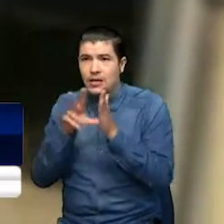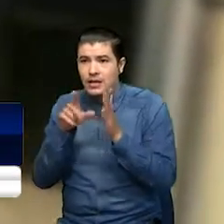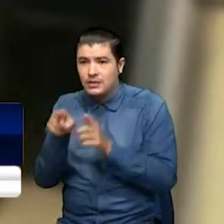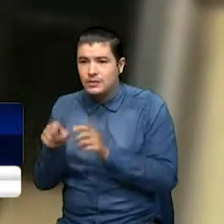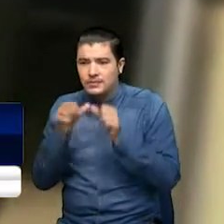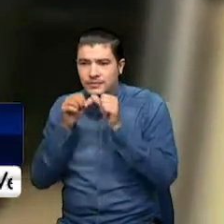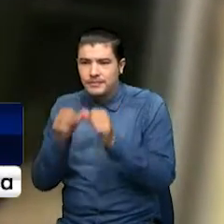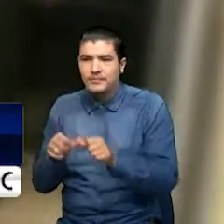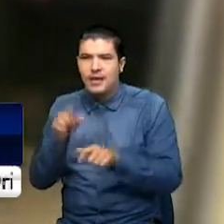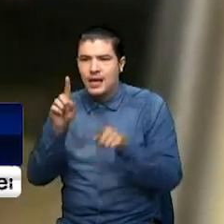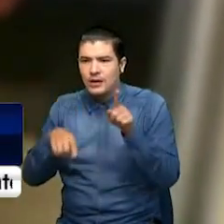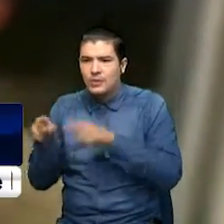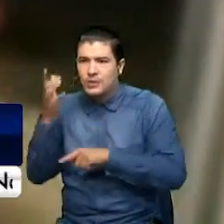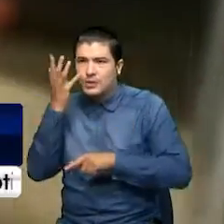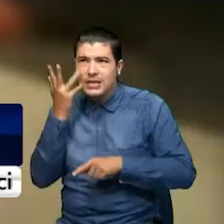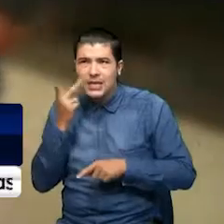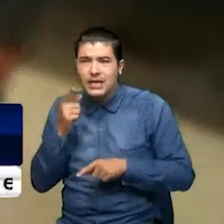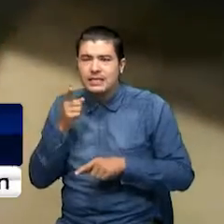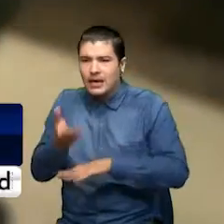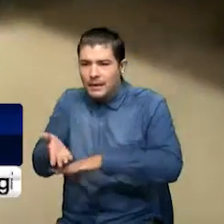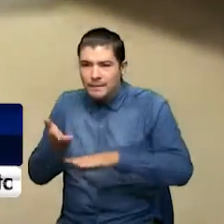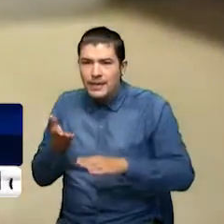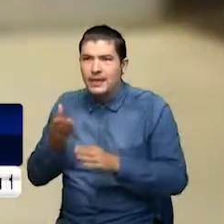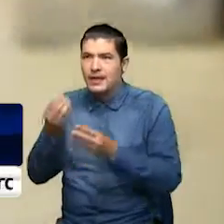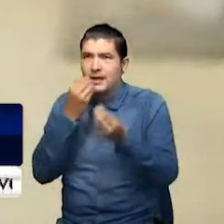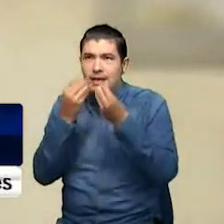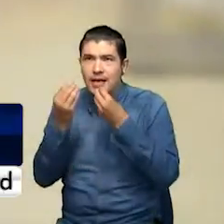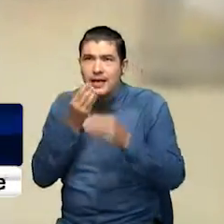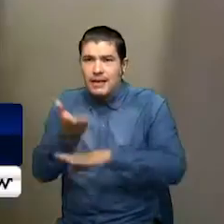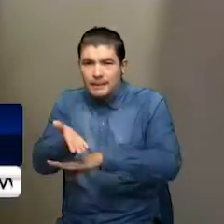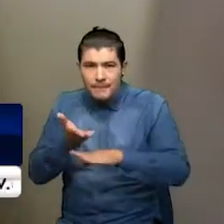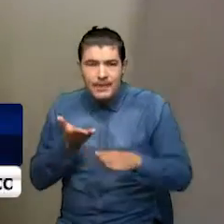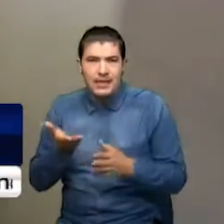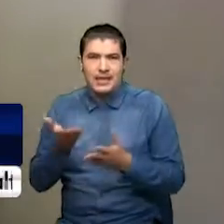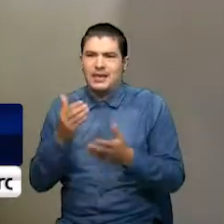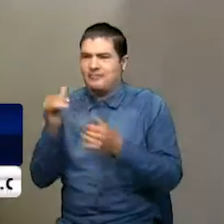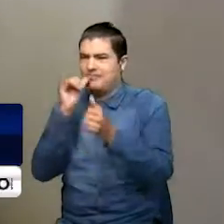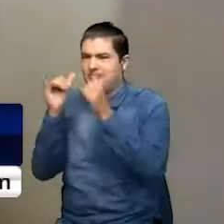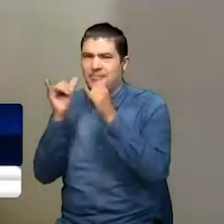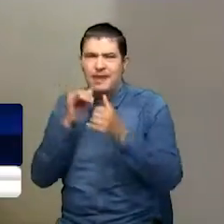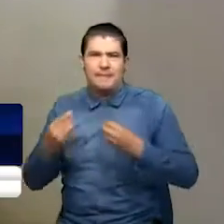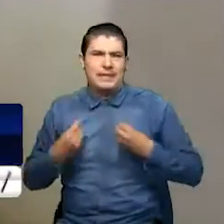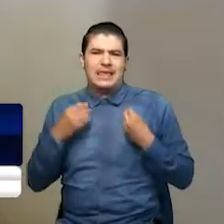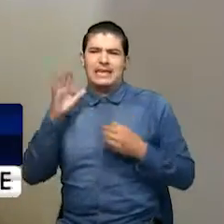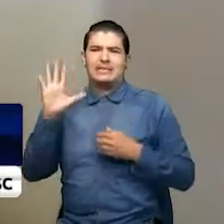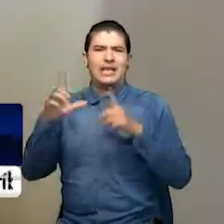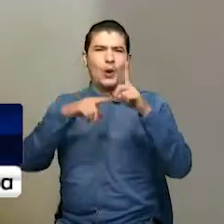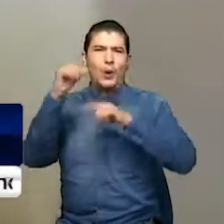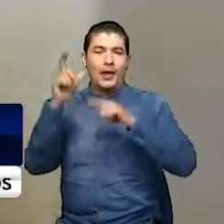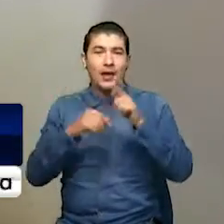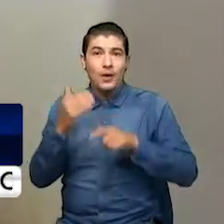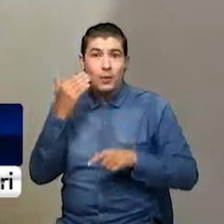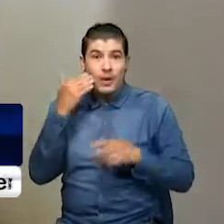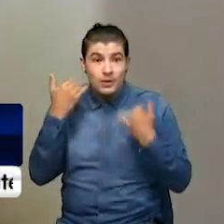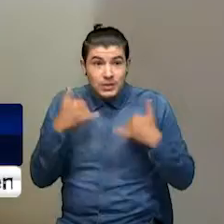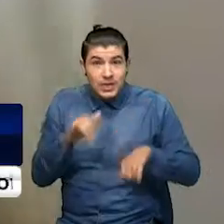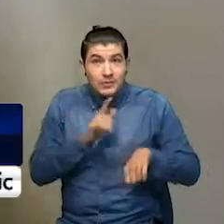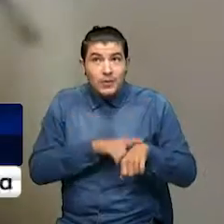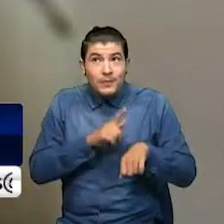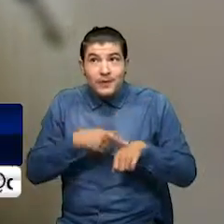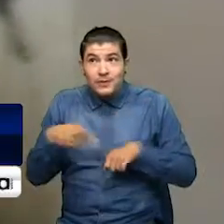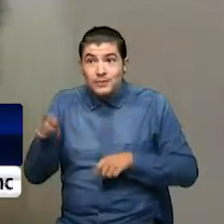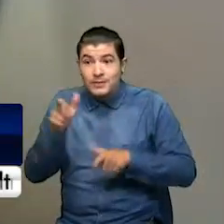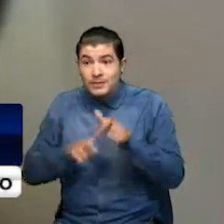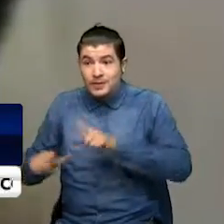varios días, pedía alimentación, pedía tragos, se daba, mejor dicho, vida de 5 estrellas, y en el momento en que se descuidan